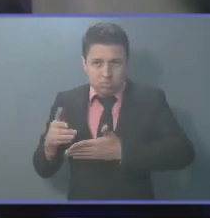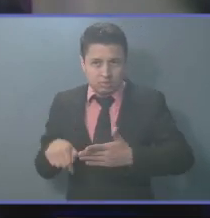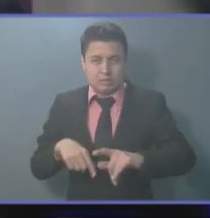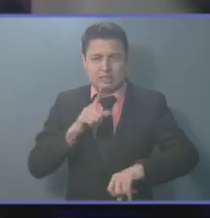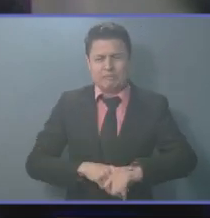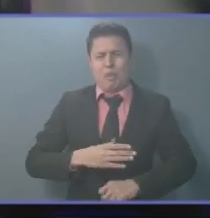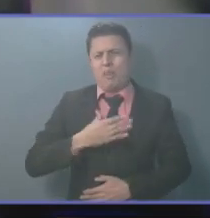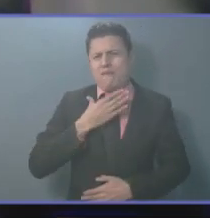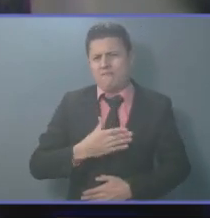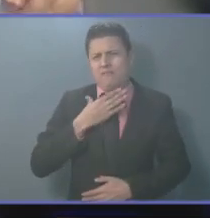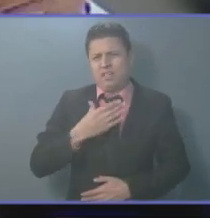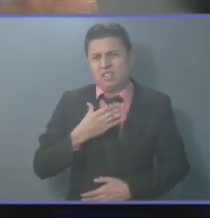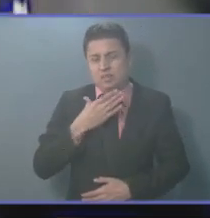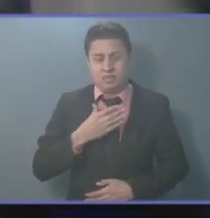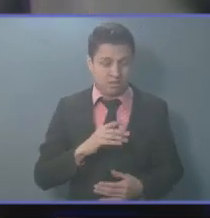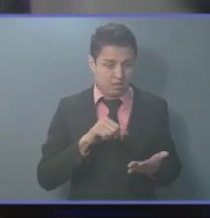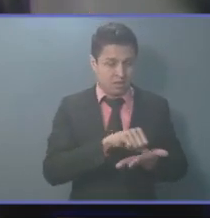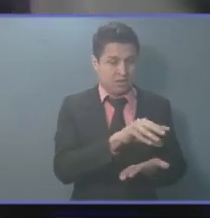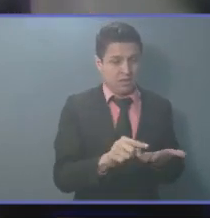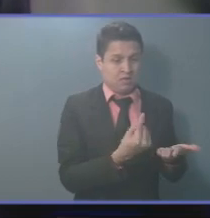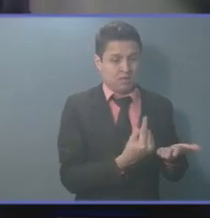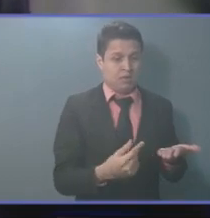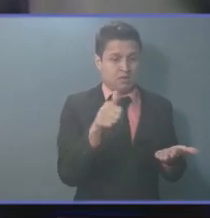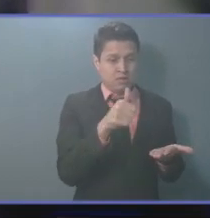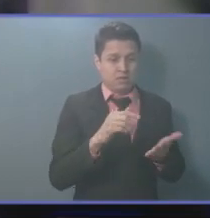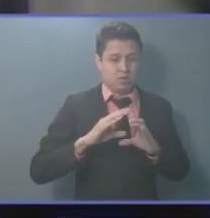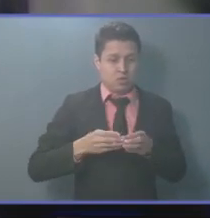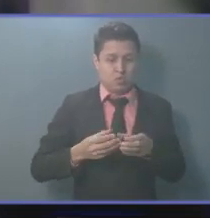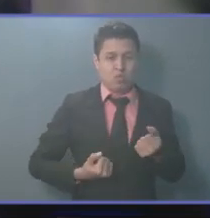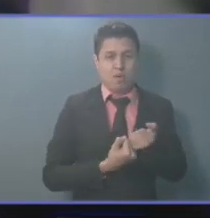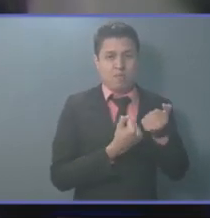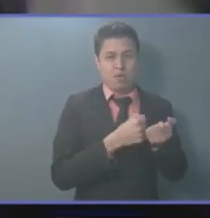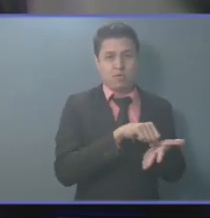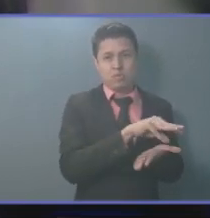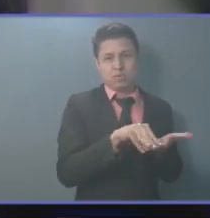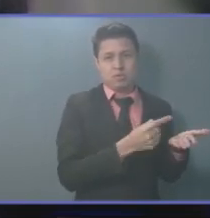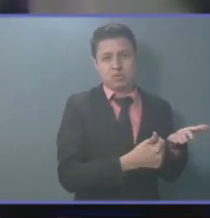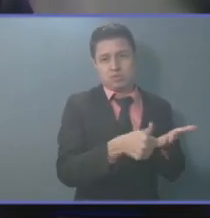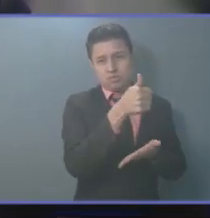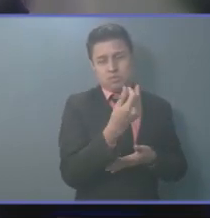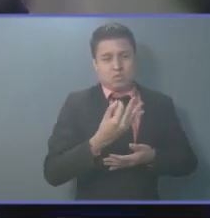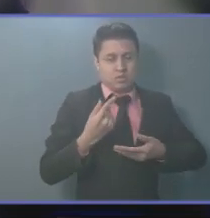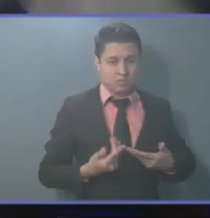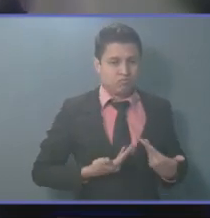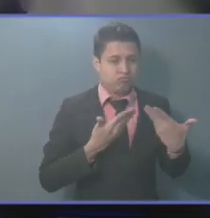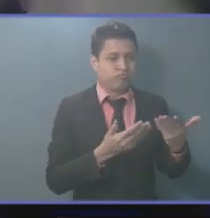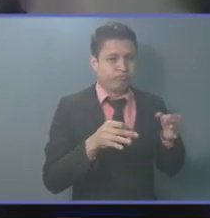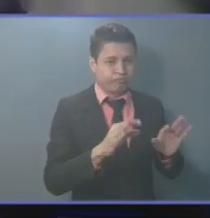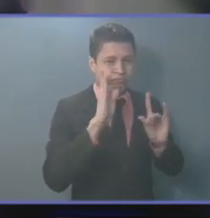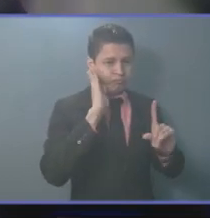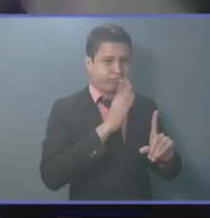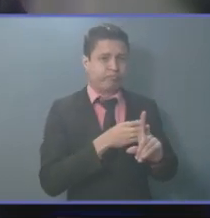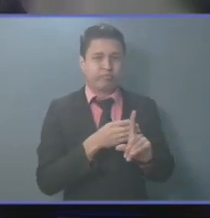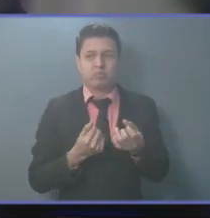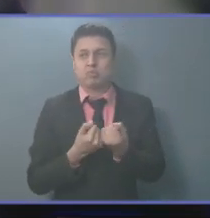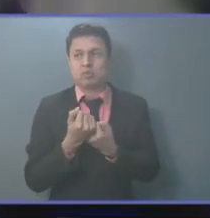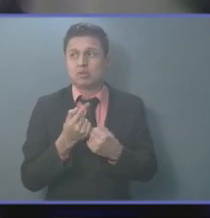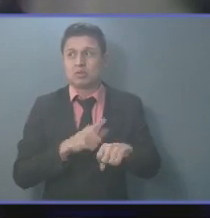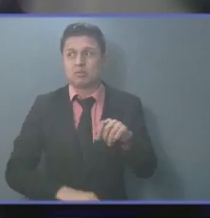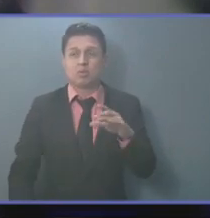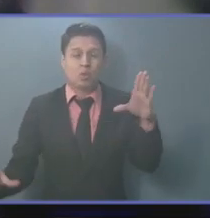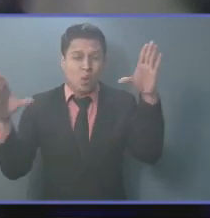su equipo de protección civil municipal estuvieron a